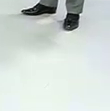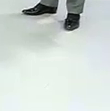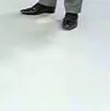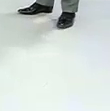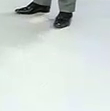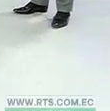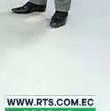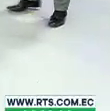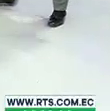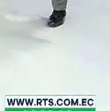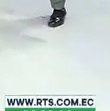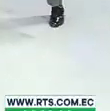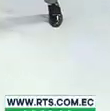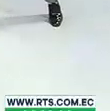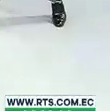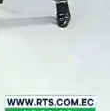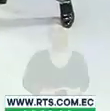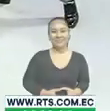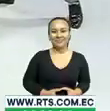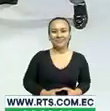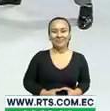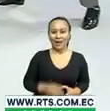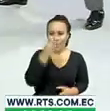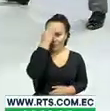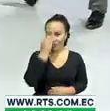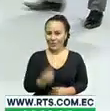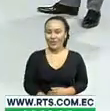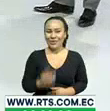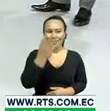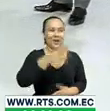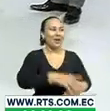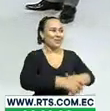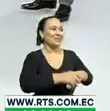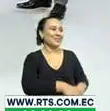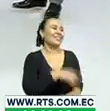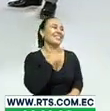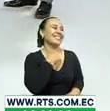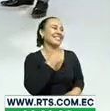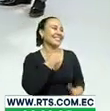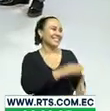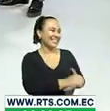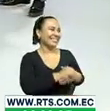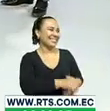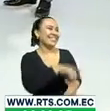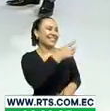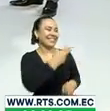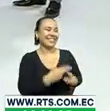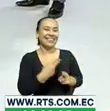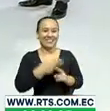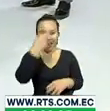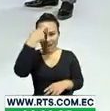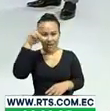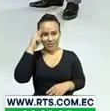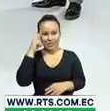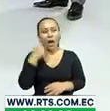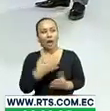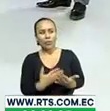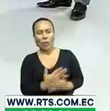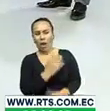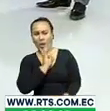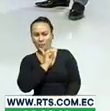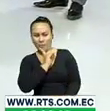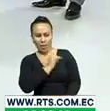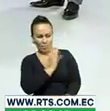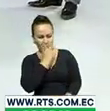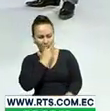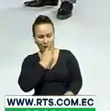Hola. Hola. Hola. ¿Cómo le va? Señorita, mucho gusto, señorita. ¿Cómo se llama usted? Roselena. Ah, qué gusto. ¿Qué le